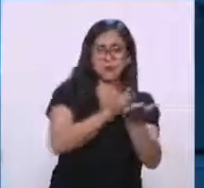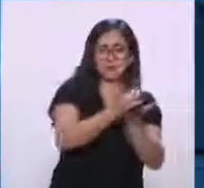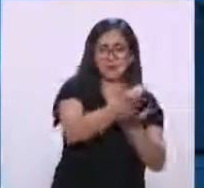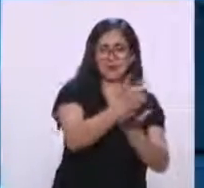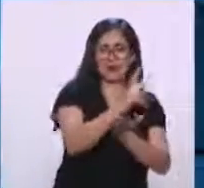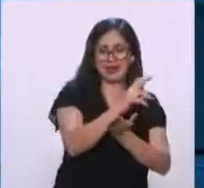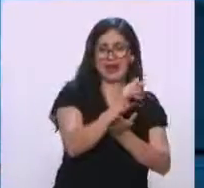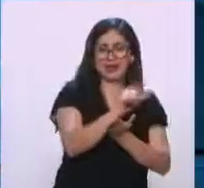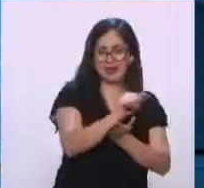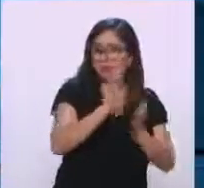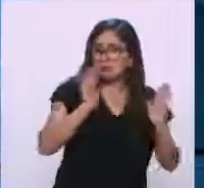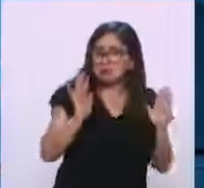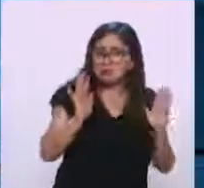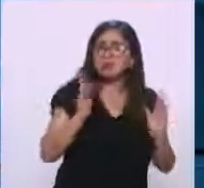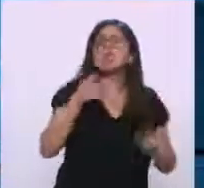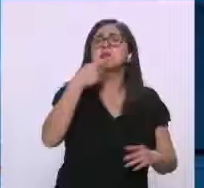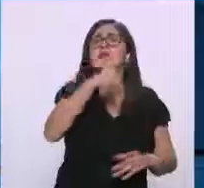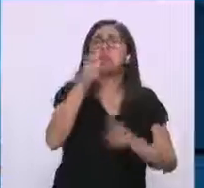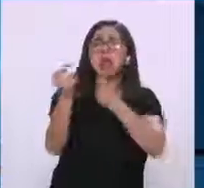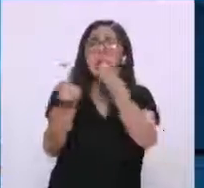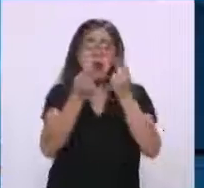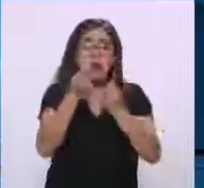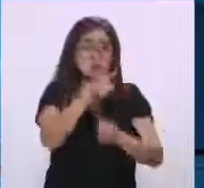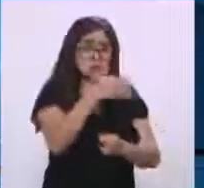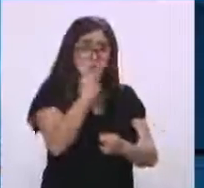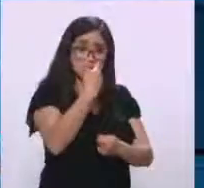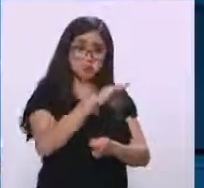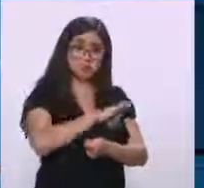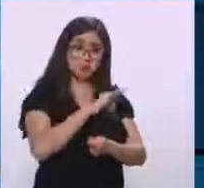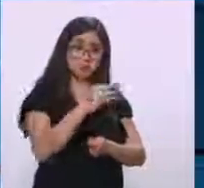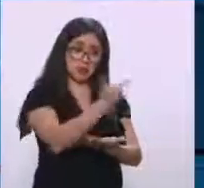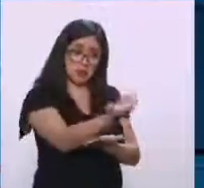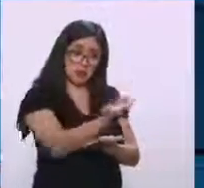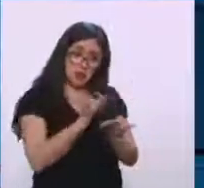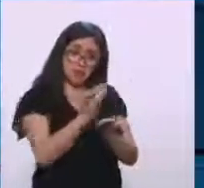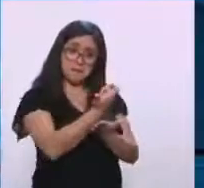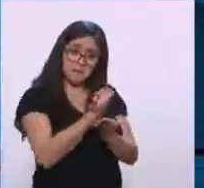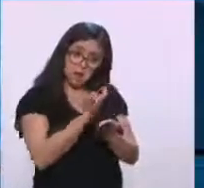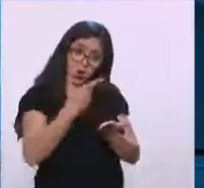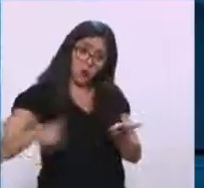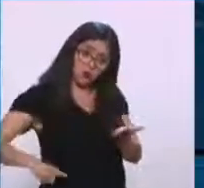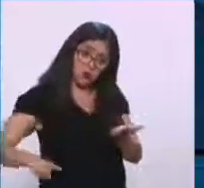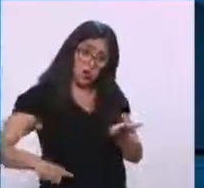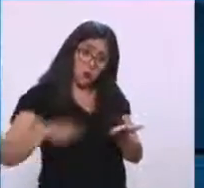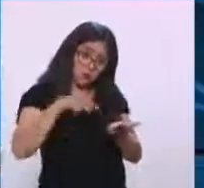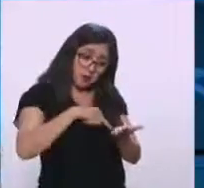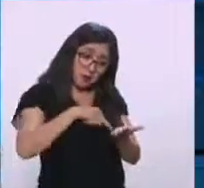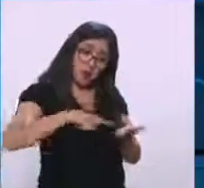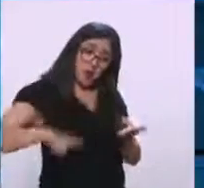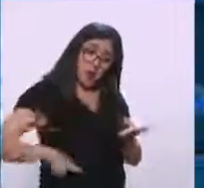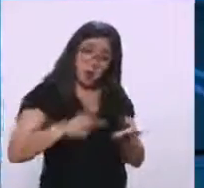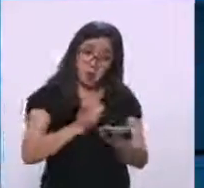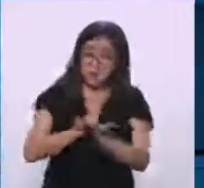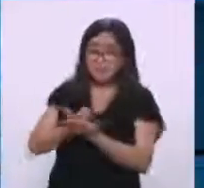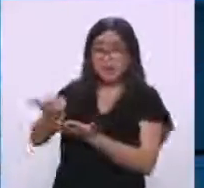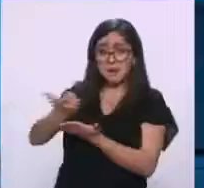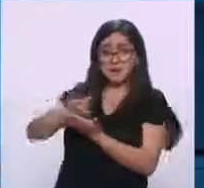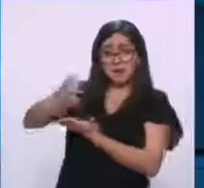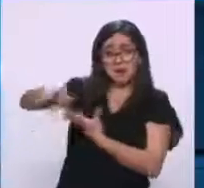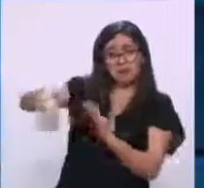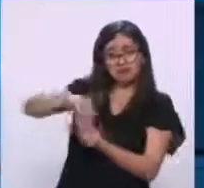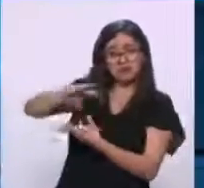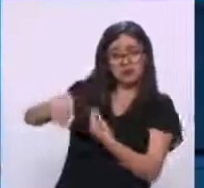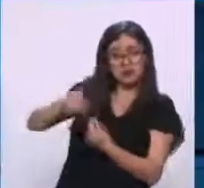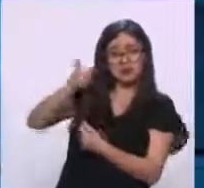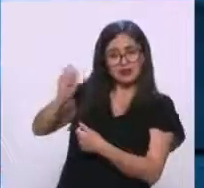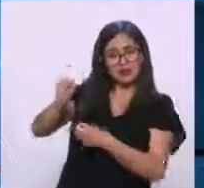es un dilema, ¿no? Básicamente, o se reciben esos ingresos y con eso se financia la política social que hemos estado